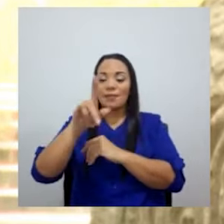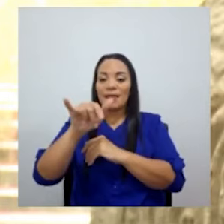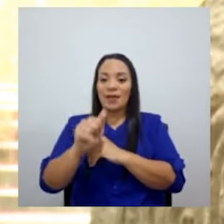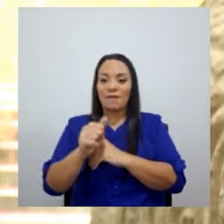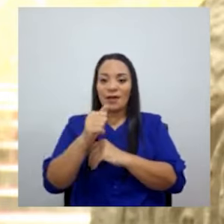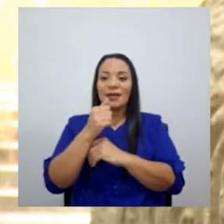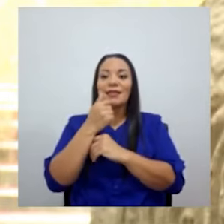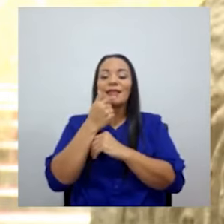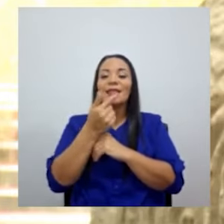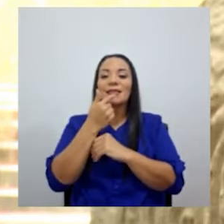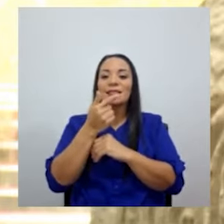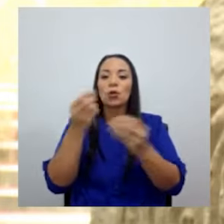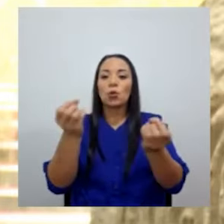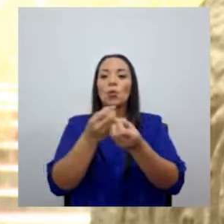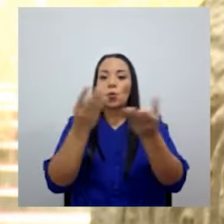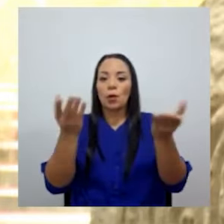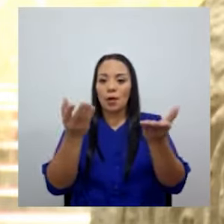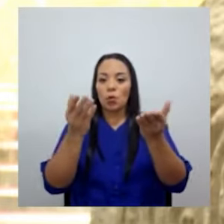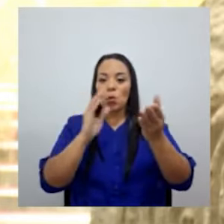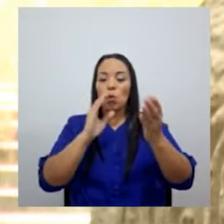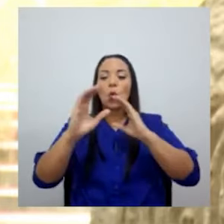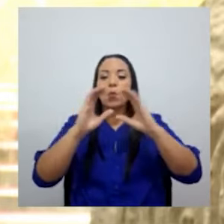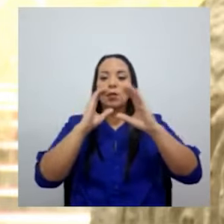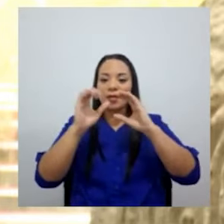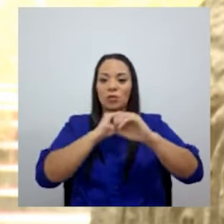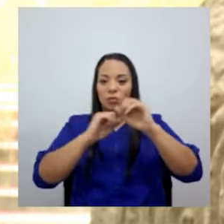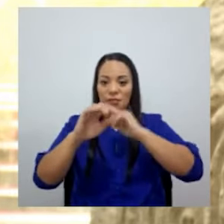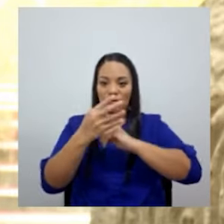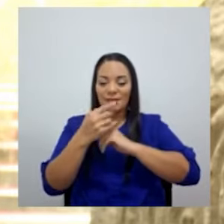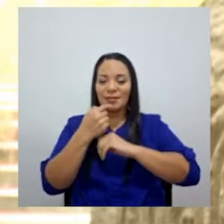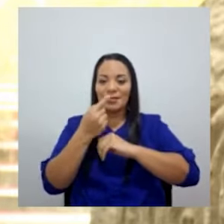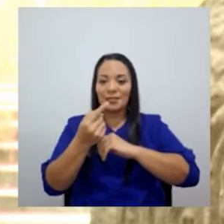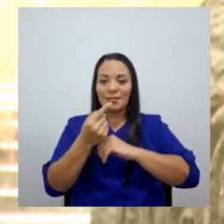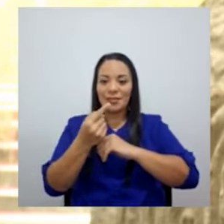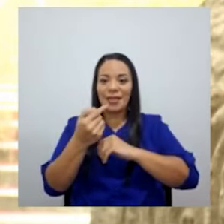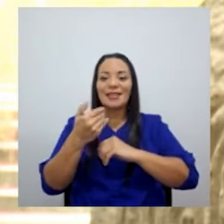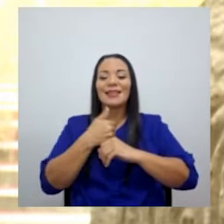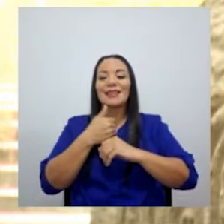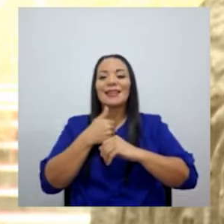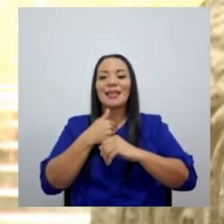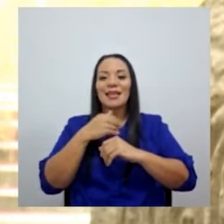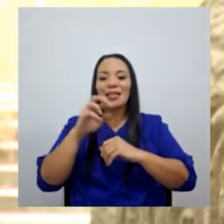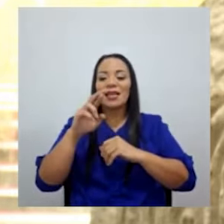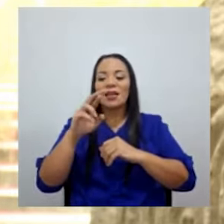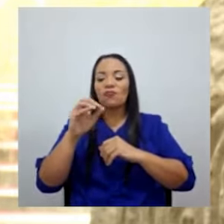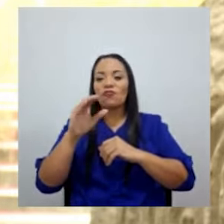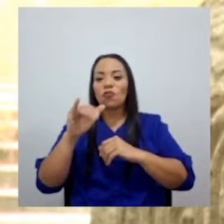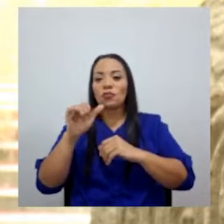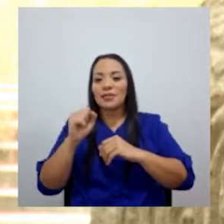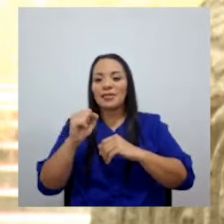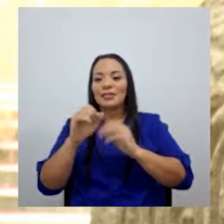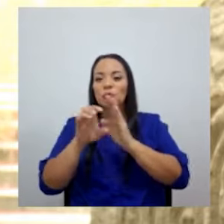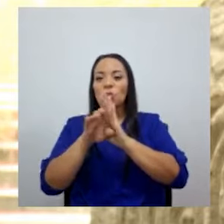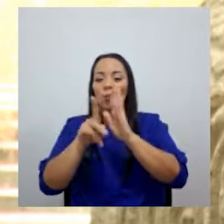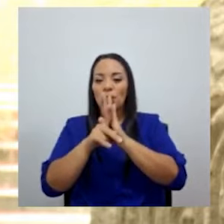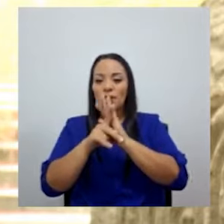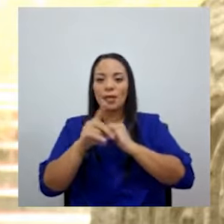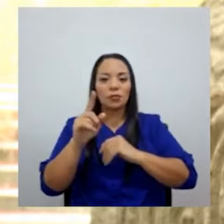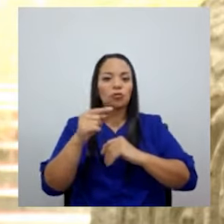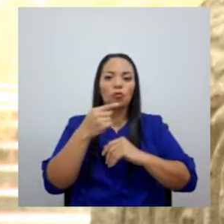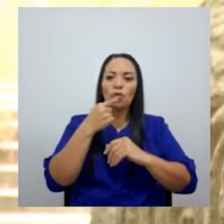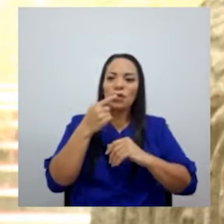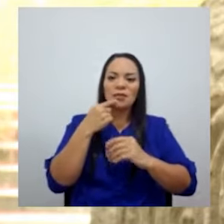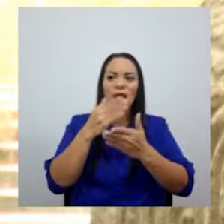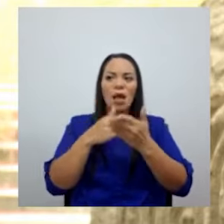lo que publicaron en una comunicación de la sala, tiene roces de constitucionalidad. No nos dice si es un